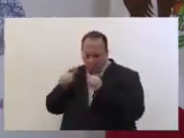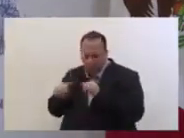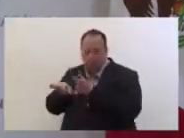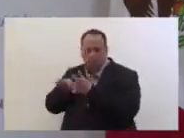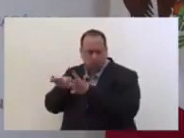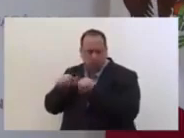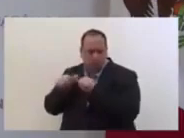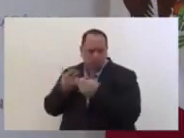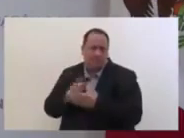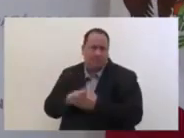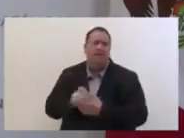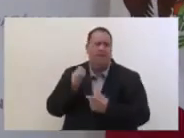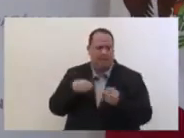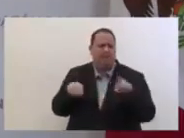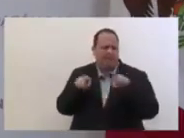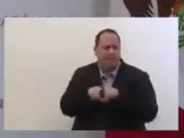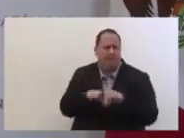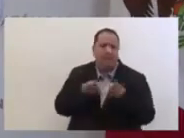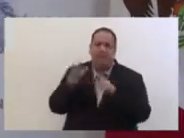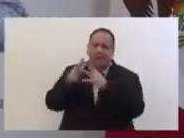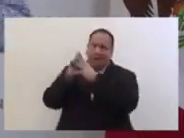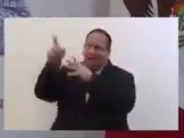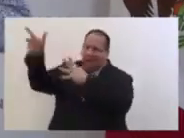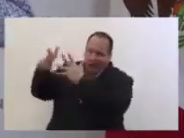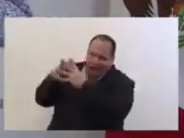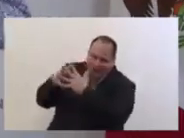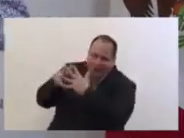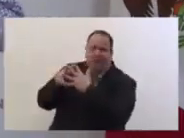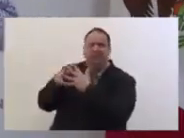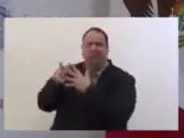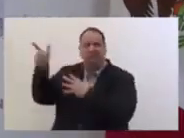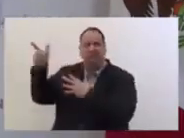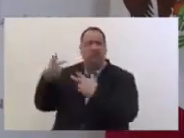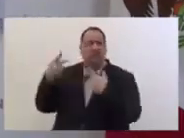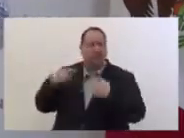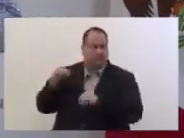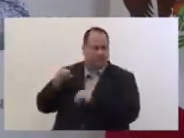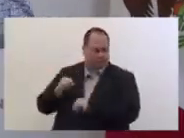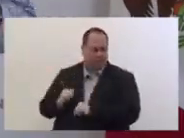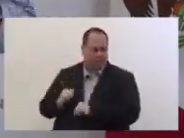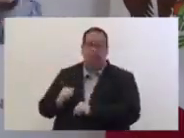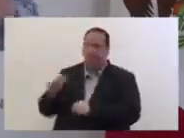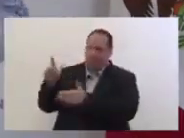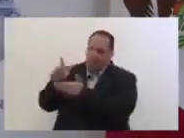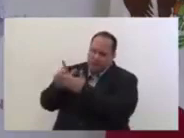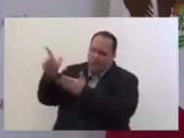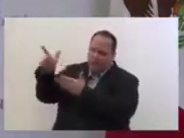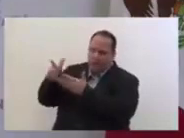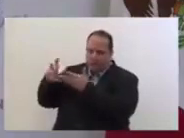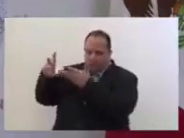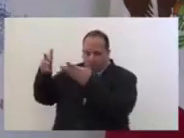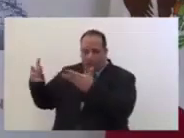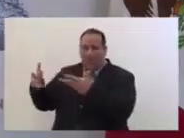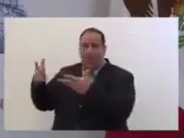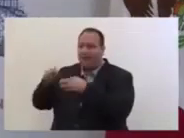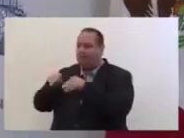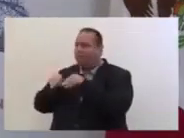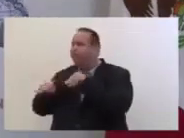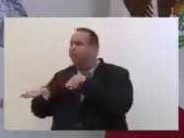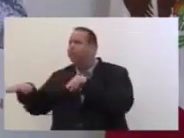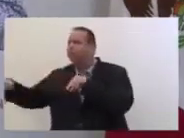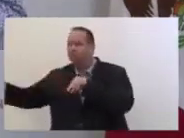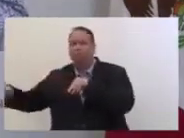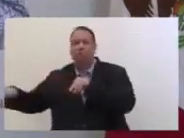se está trabajando también con las autoridades norteamericanas. Las autoridades norteamericanas van a ampliar su planta de tratamiento para descargar ahí y